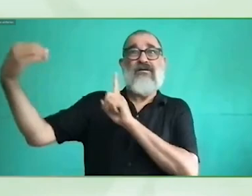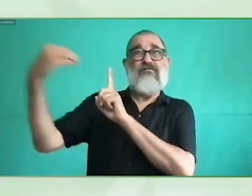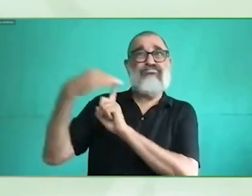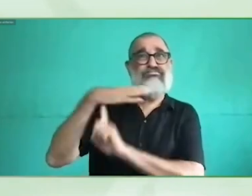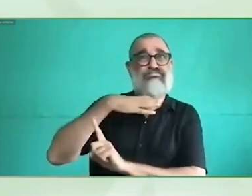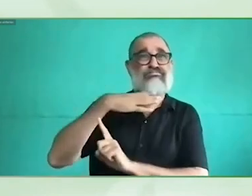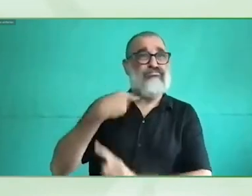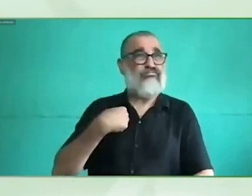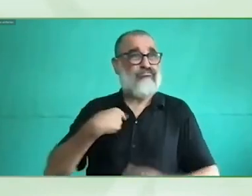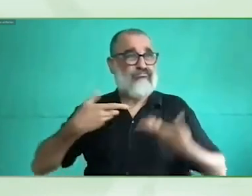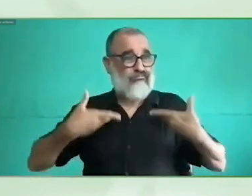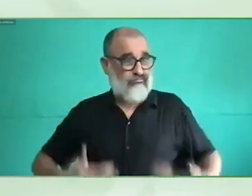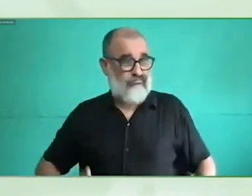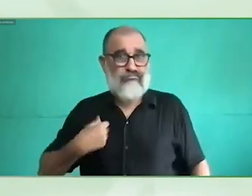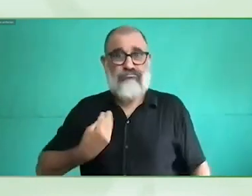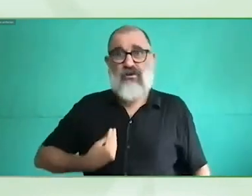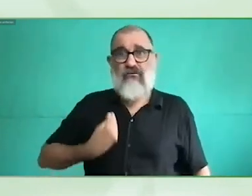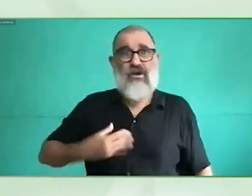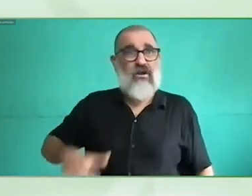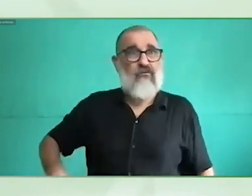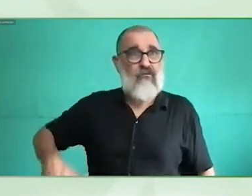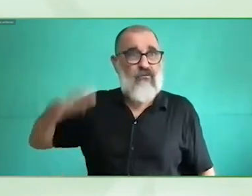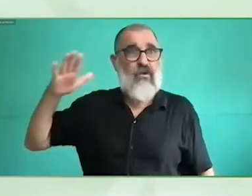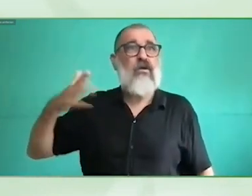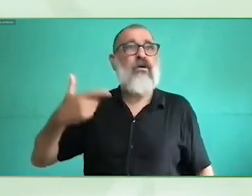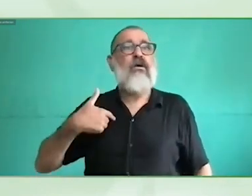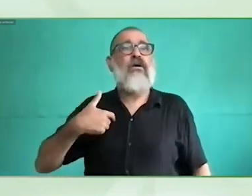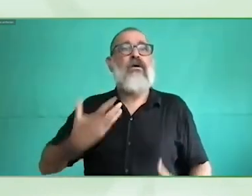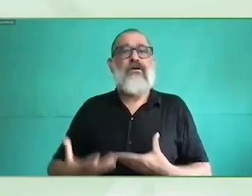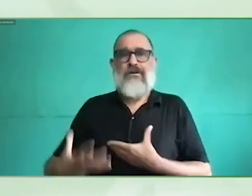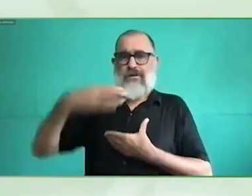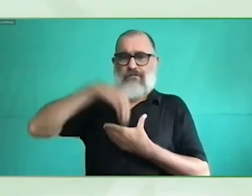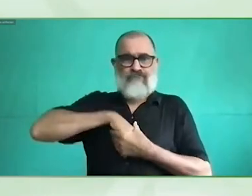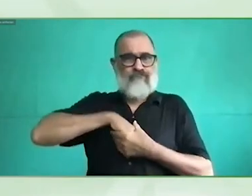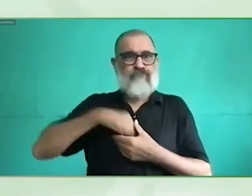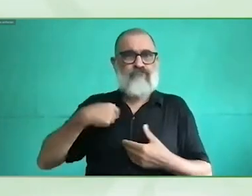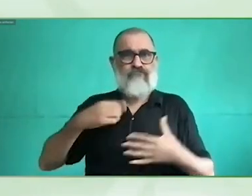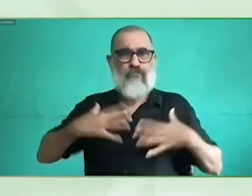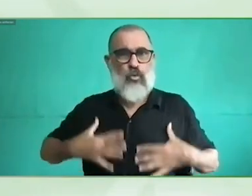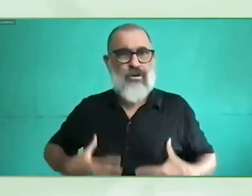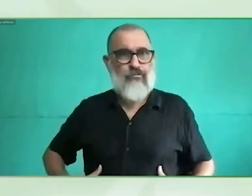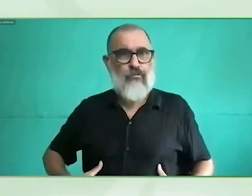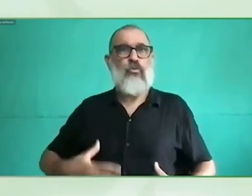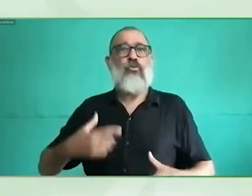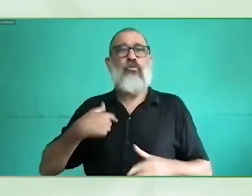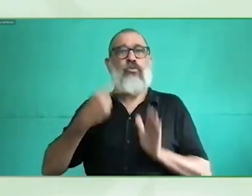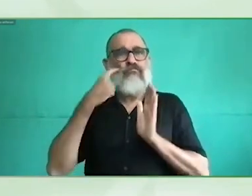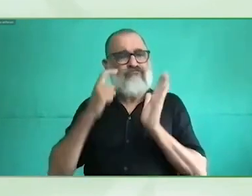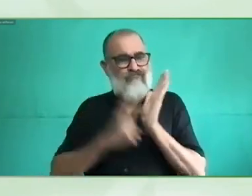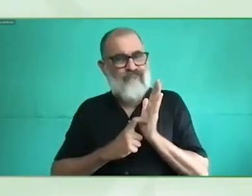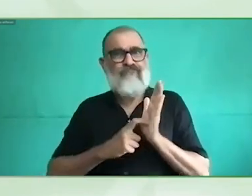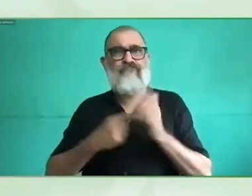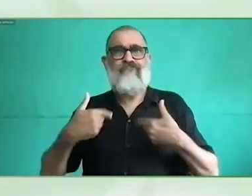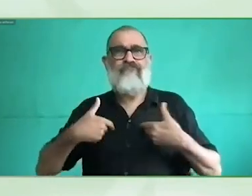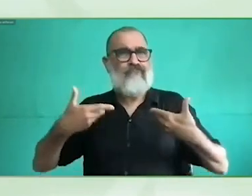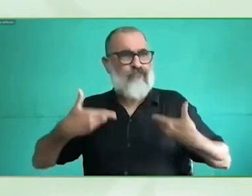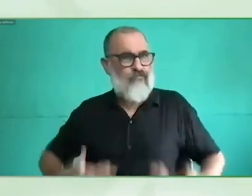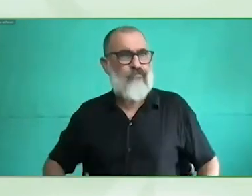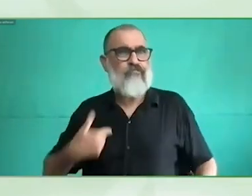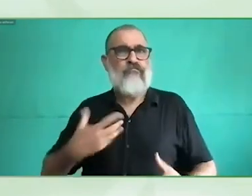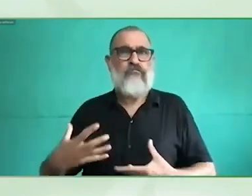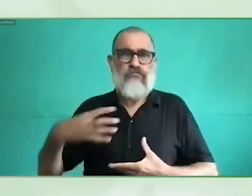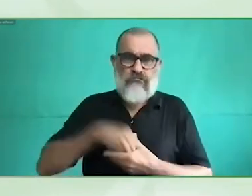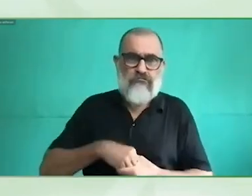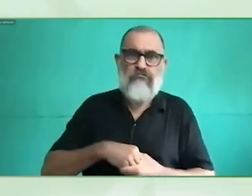una de las mejores herramientas que pude elegir para empoderarme y poder darle la vuelta a ese discurso que lo único que quería